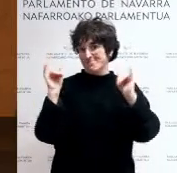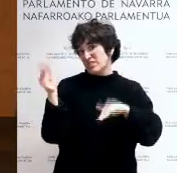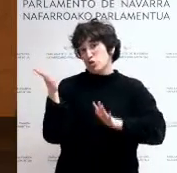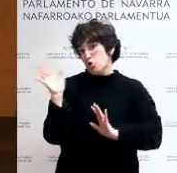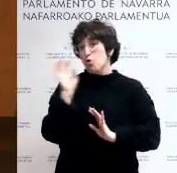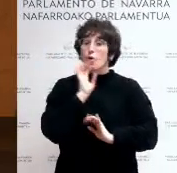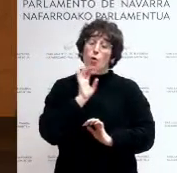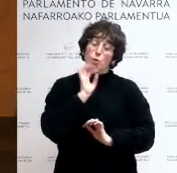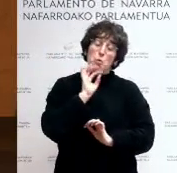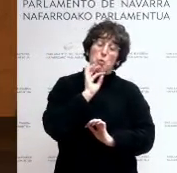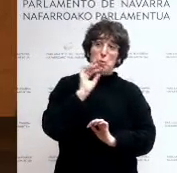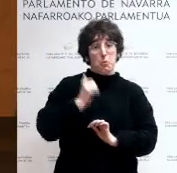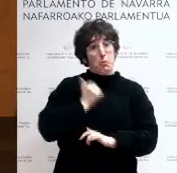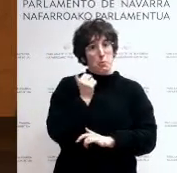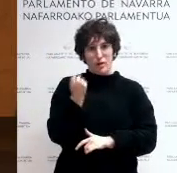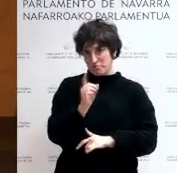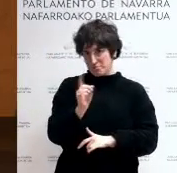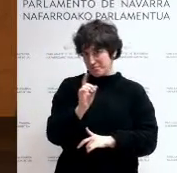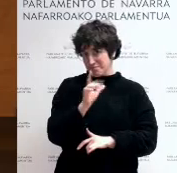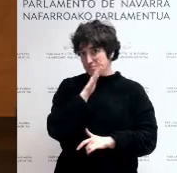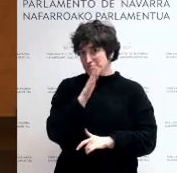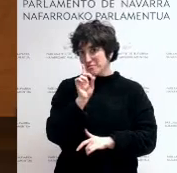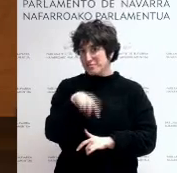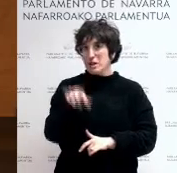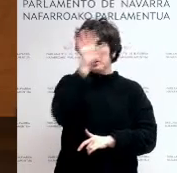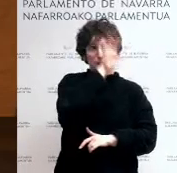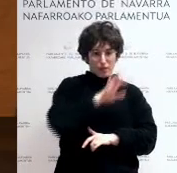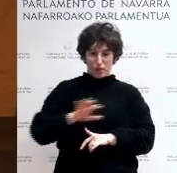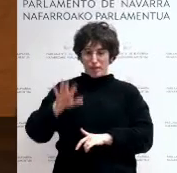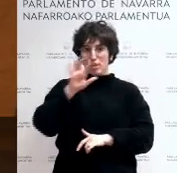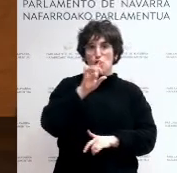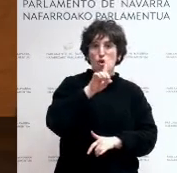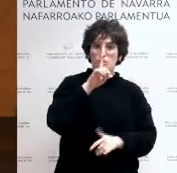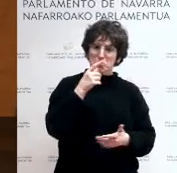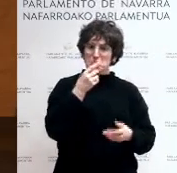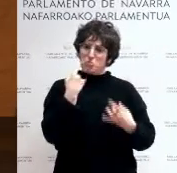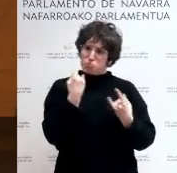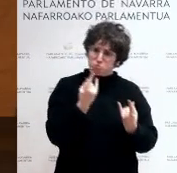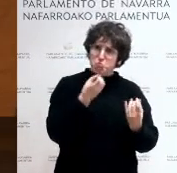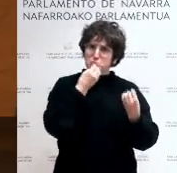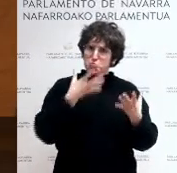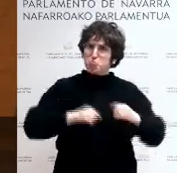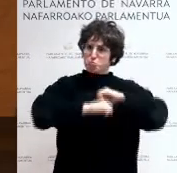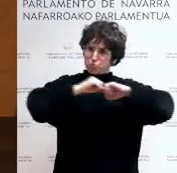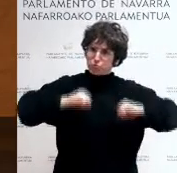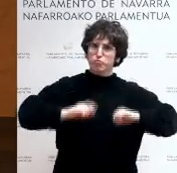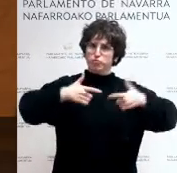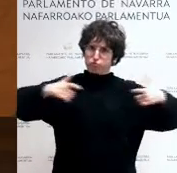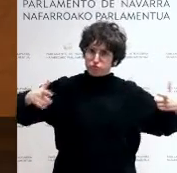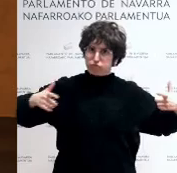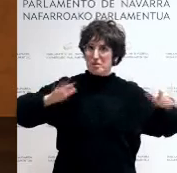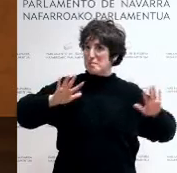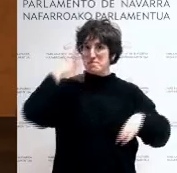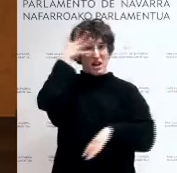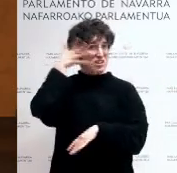creemos esto. Otras comunidades han sabido, mejor que Navarra, hacer crecer, prever y cuidar sus plantillas y Navarra se está